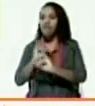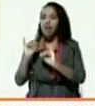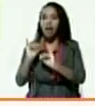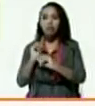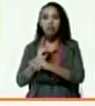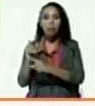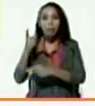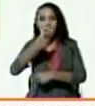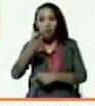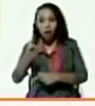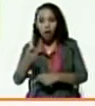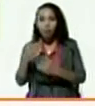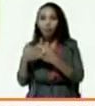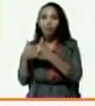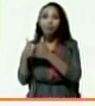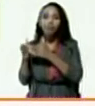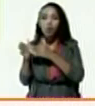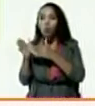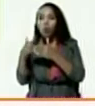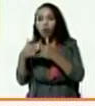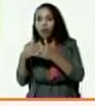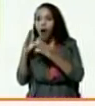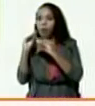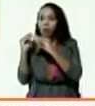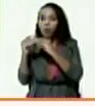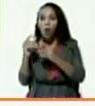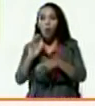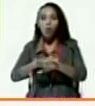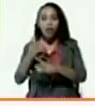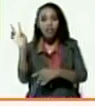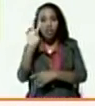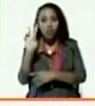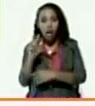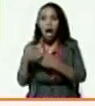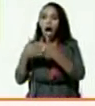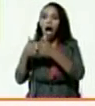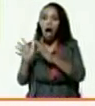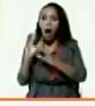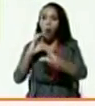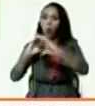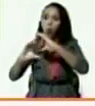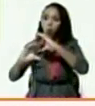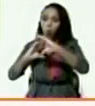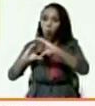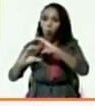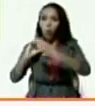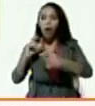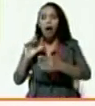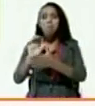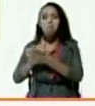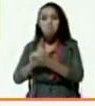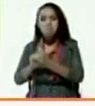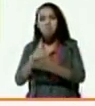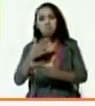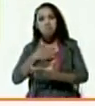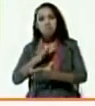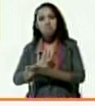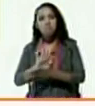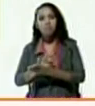venezolanos somos gente de bien, terminan abriendo y terminan conversando amigablemente.